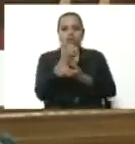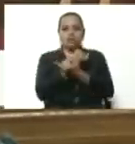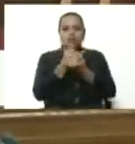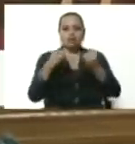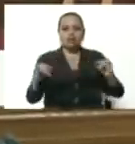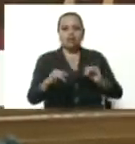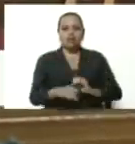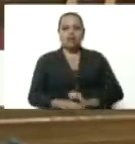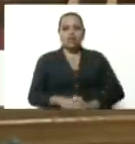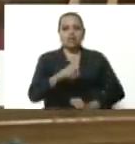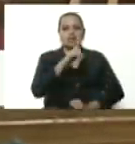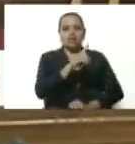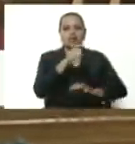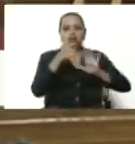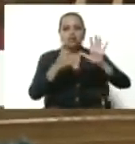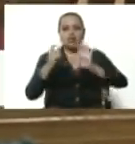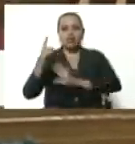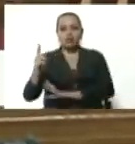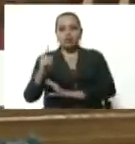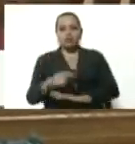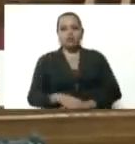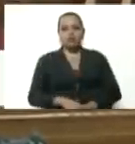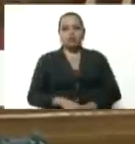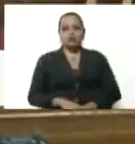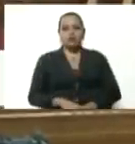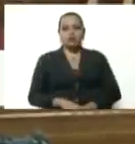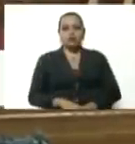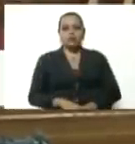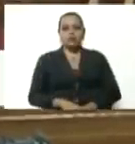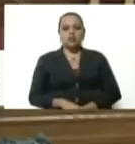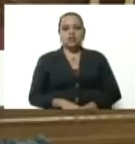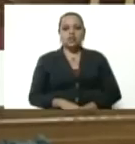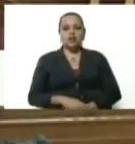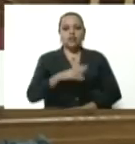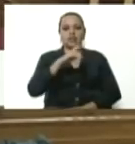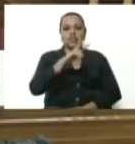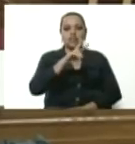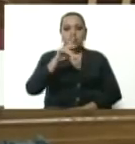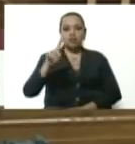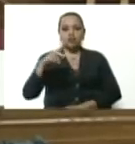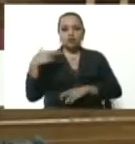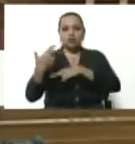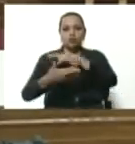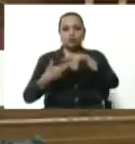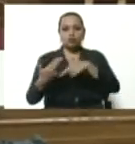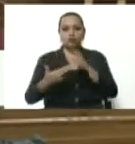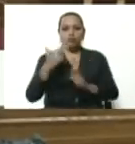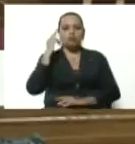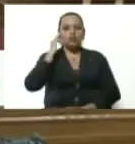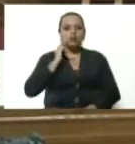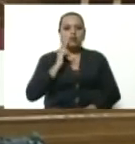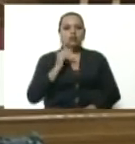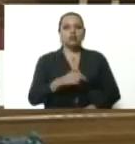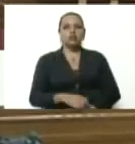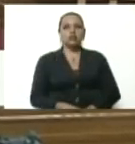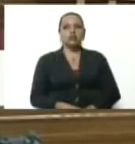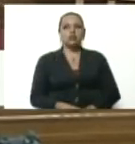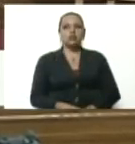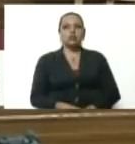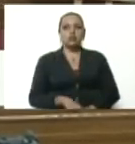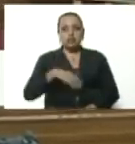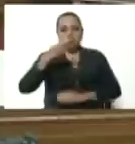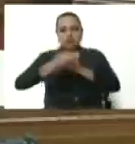independencia, 161 de la federación y 21 de la revolución bolivariana.